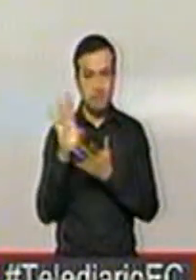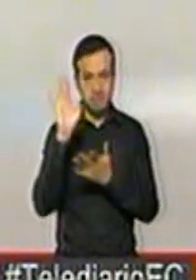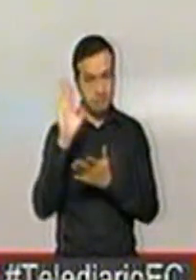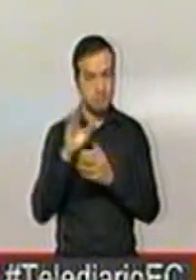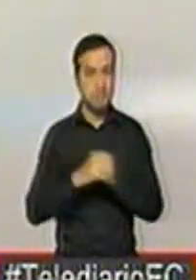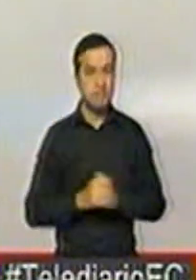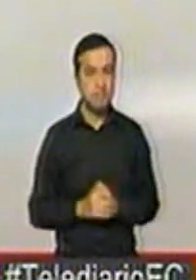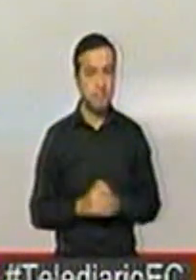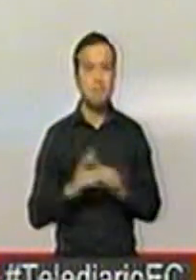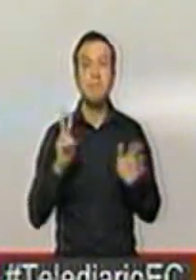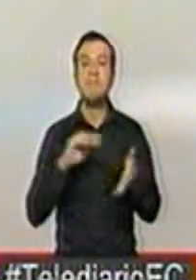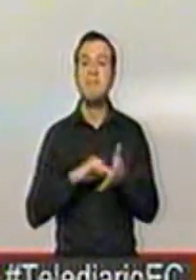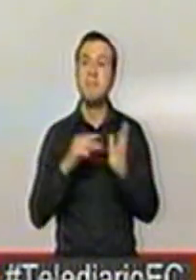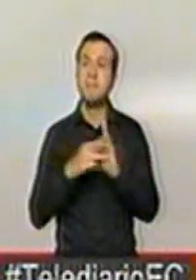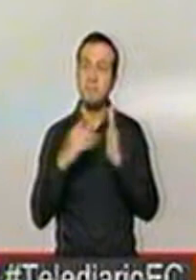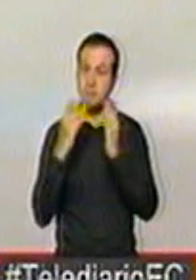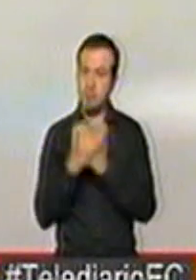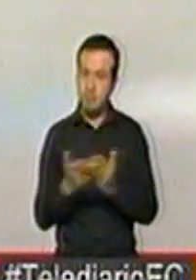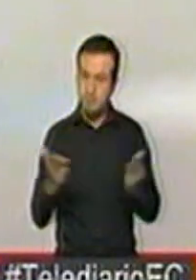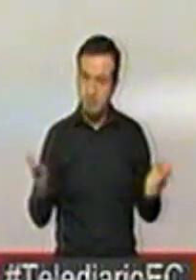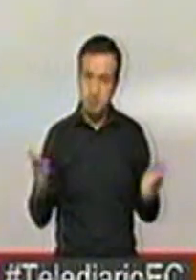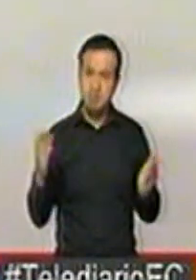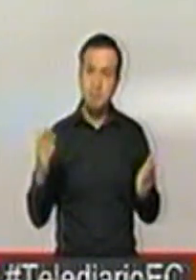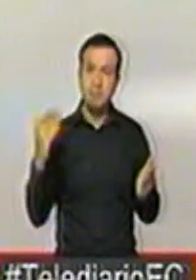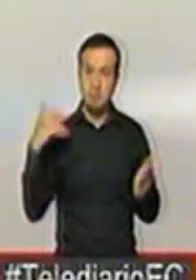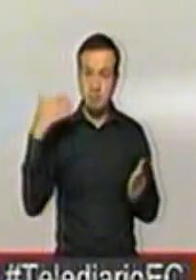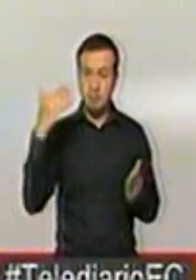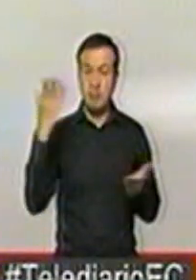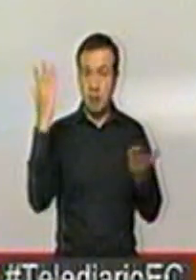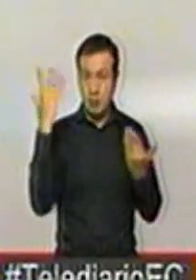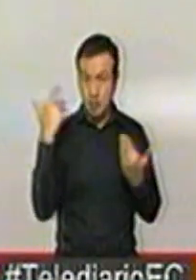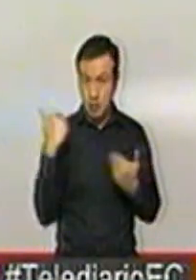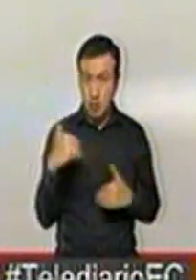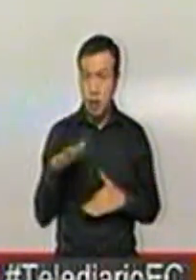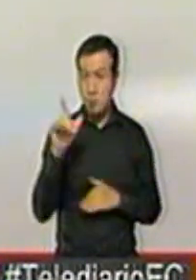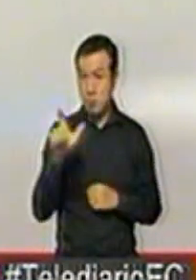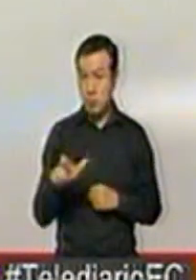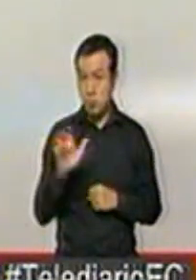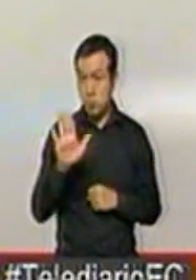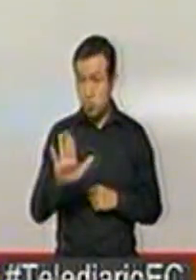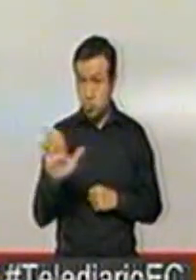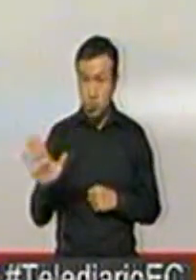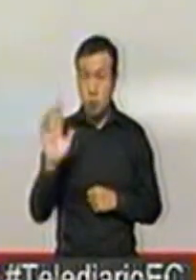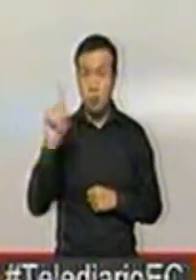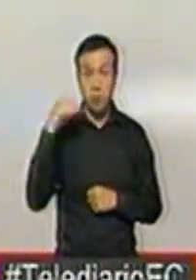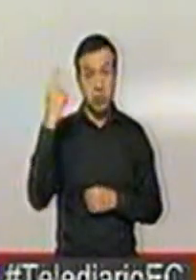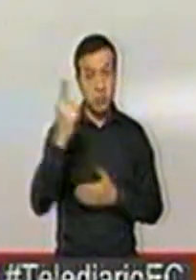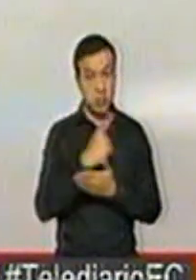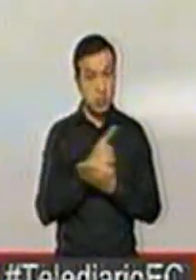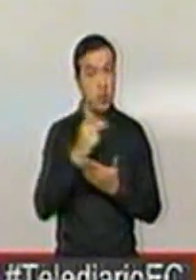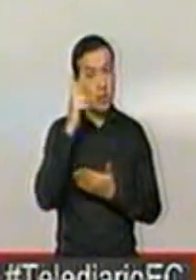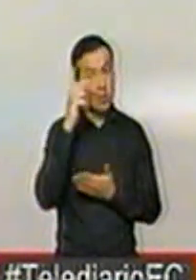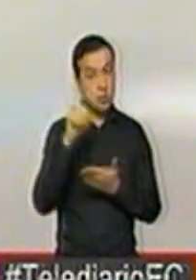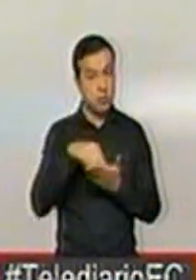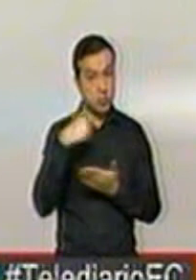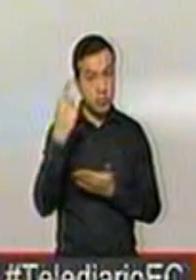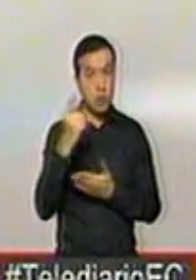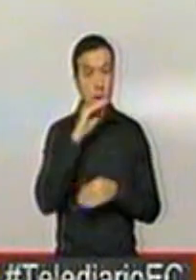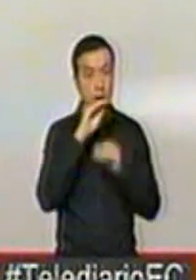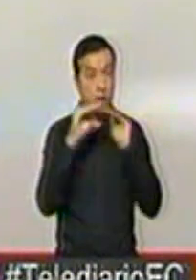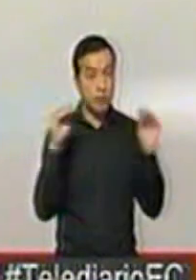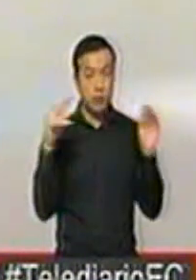sus cargos esto significará que en los próximos días una vez de que probablemente la próxima semana se notifica con los